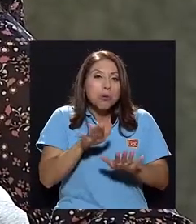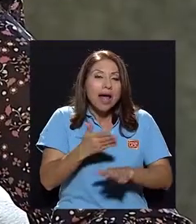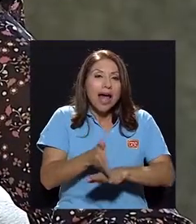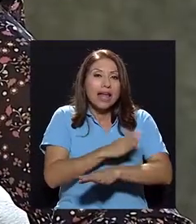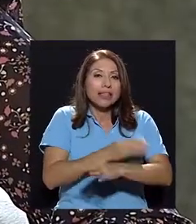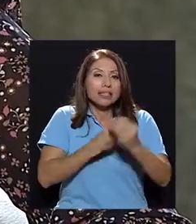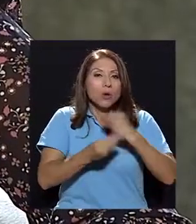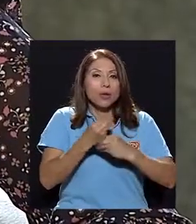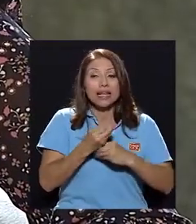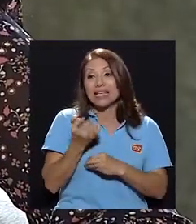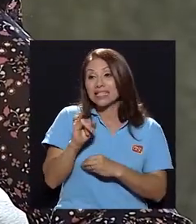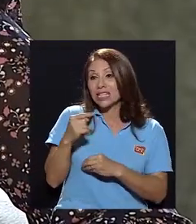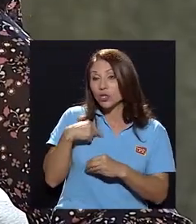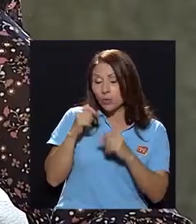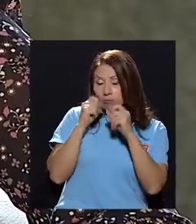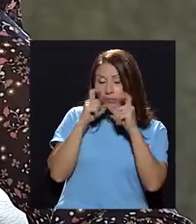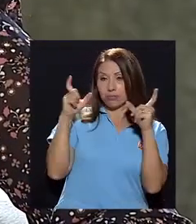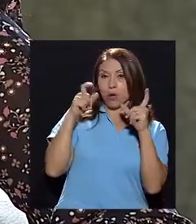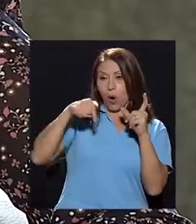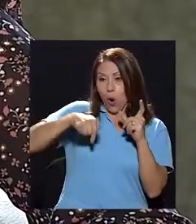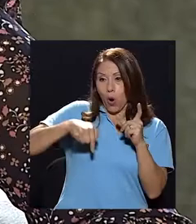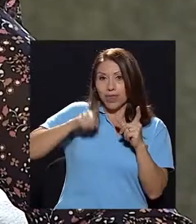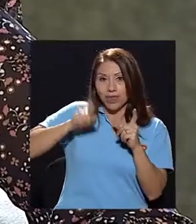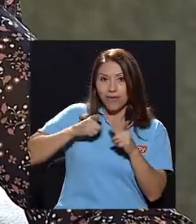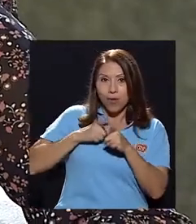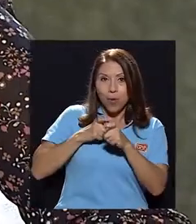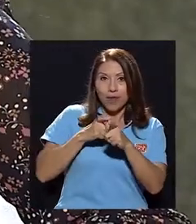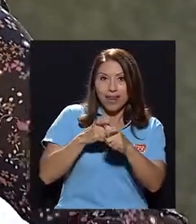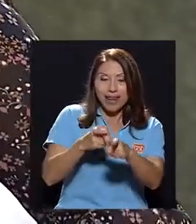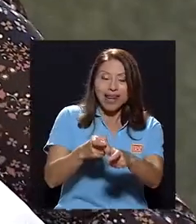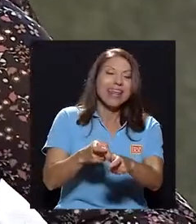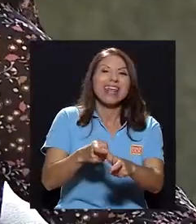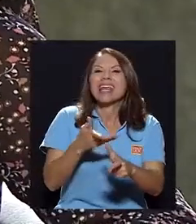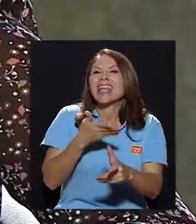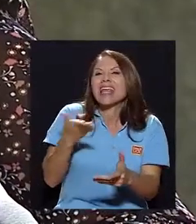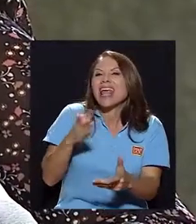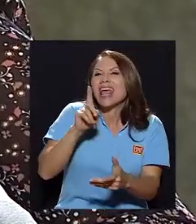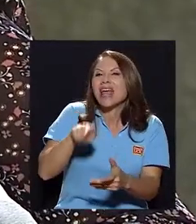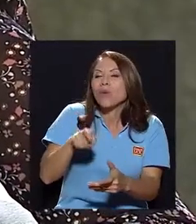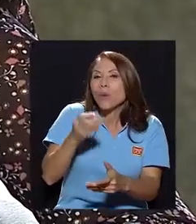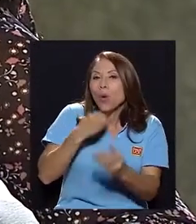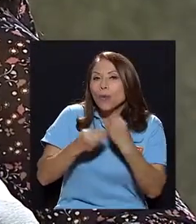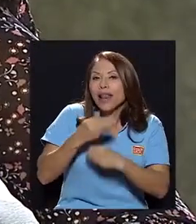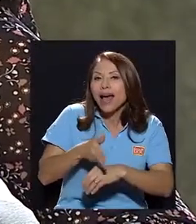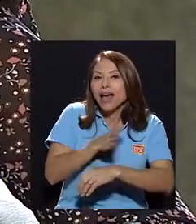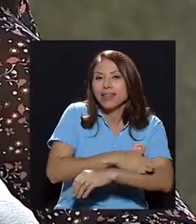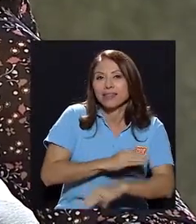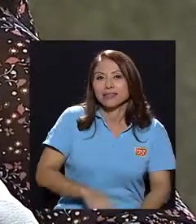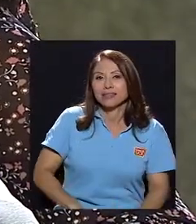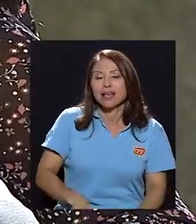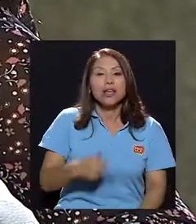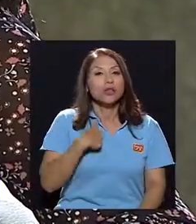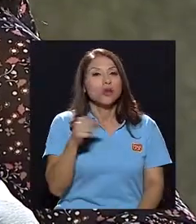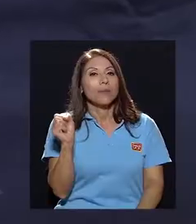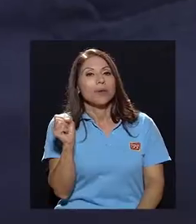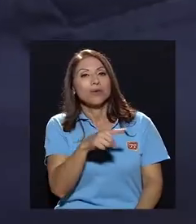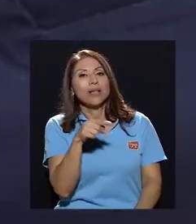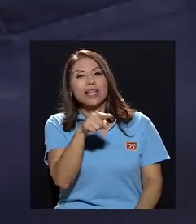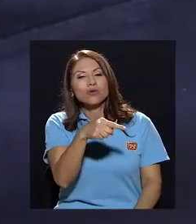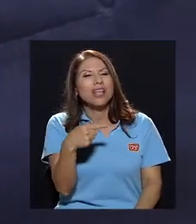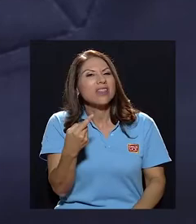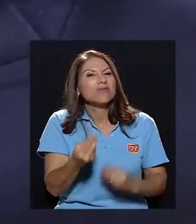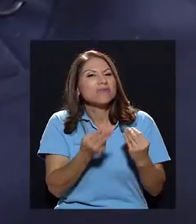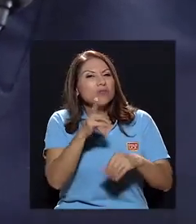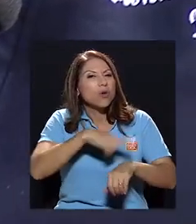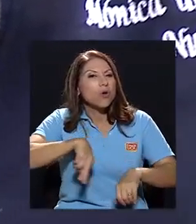una carrera, ¿qué me como antes? Bueno, ¿Qué es lo más recomendable? Digamos, yo le preguntaría a usted qué es lo que usted come, ¿verdad? ¿Qué es